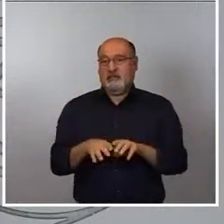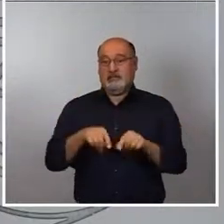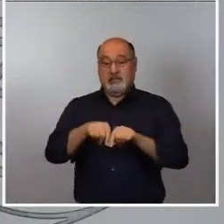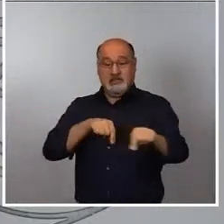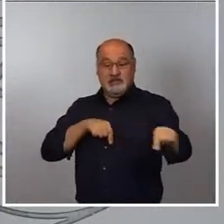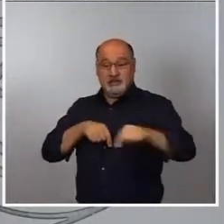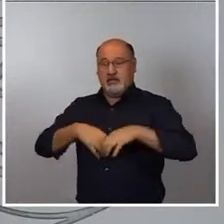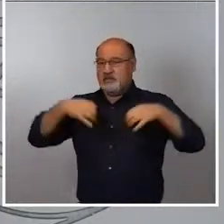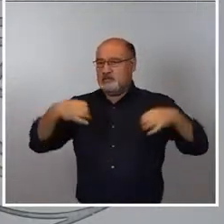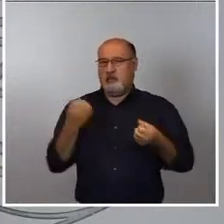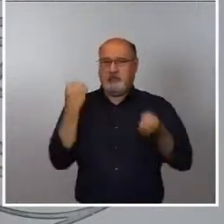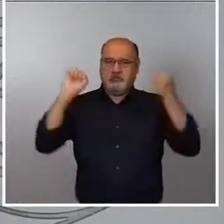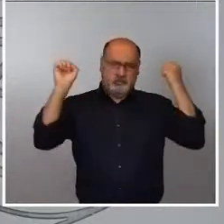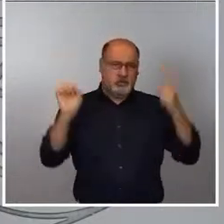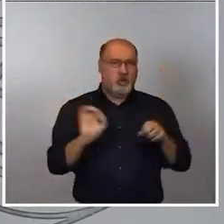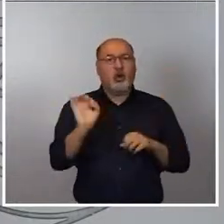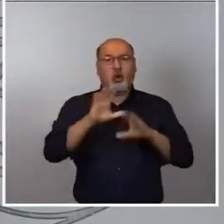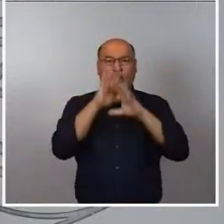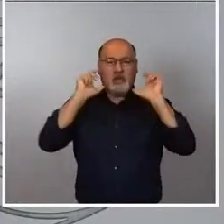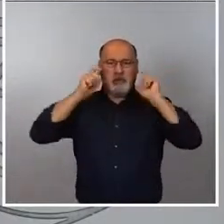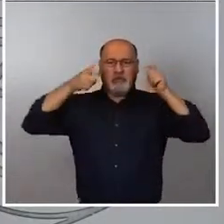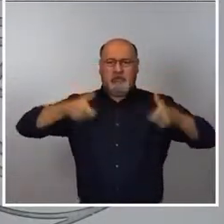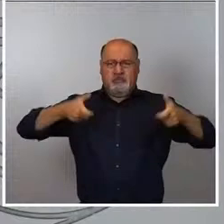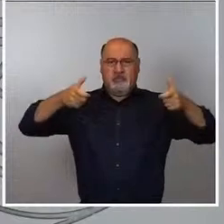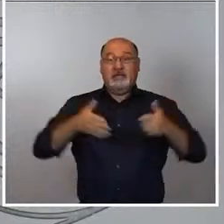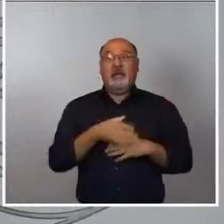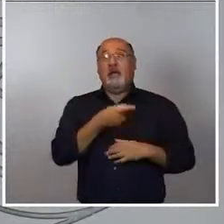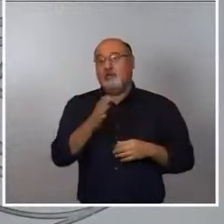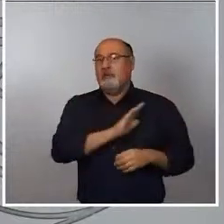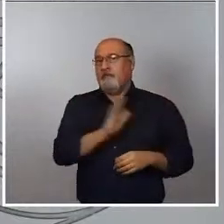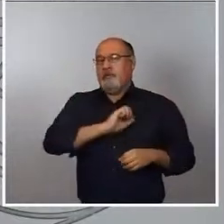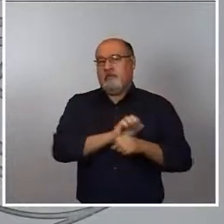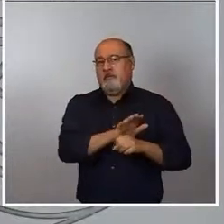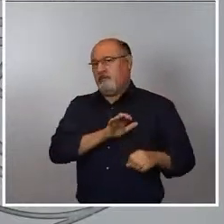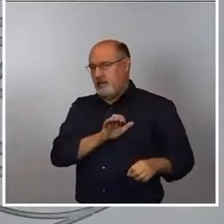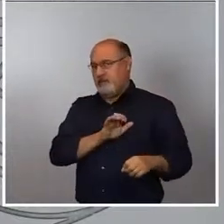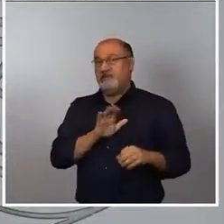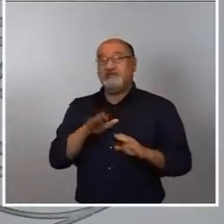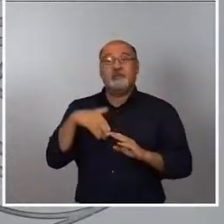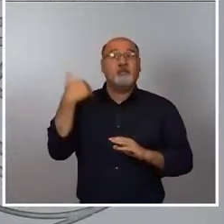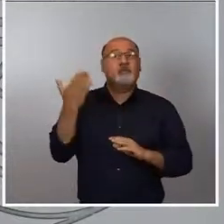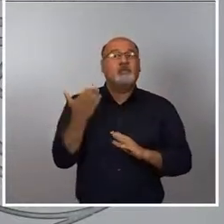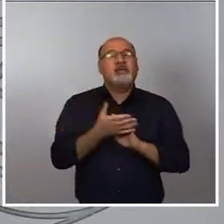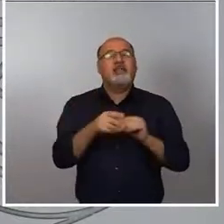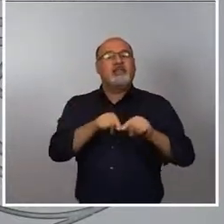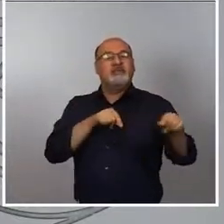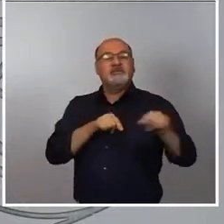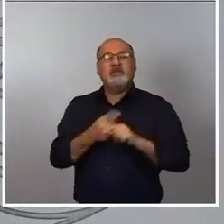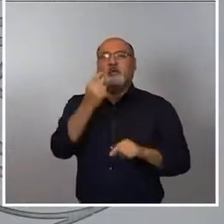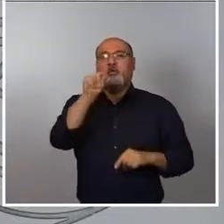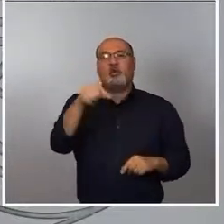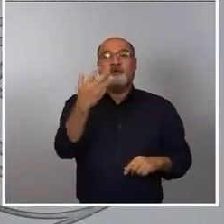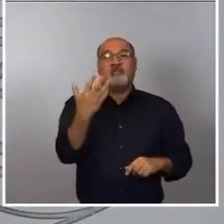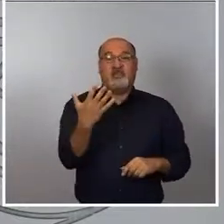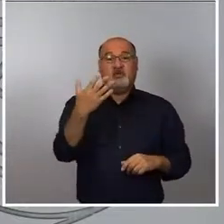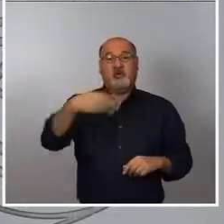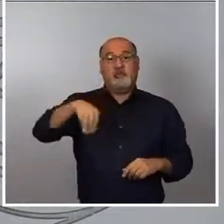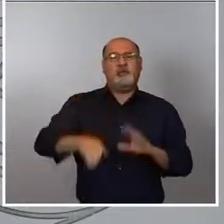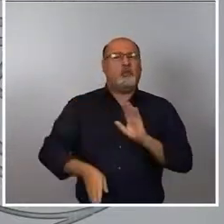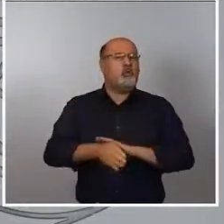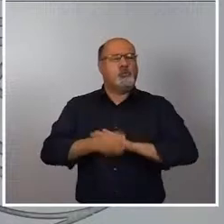distancia o el uso de mascarillas que aún estando en exteriores si no se mantiene una distancia de uno y medio saben ustedes que sigue siendo